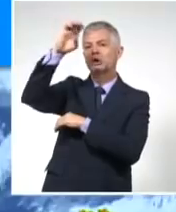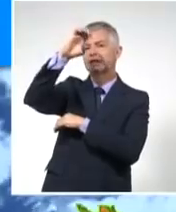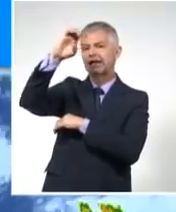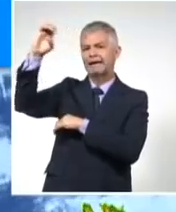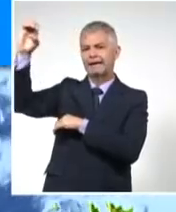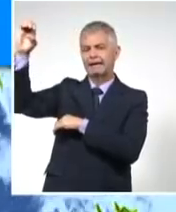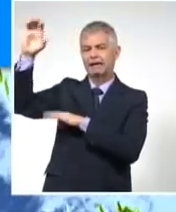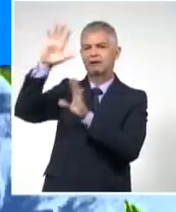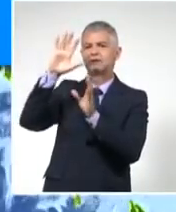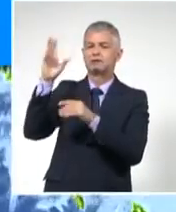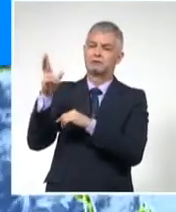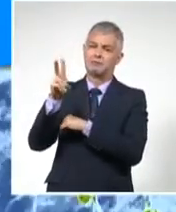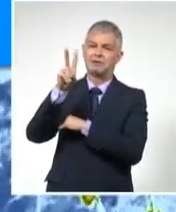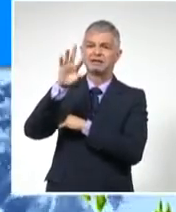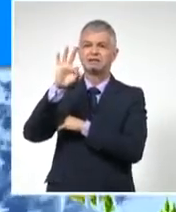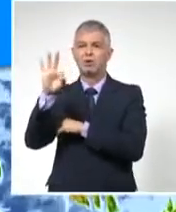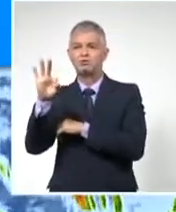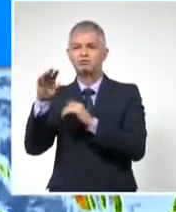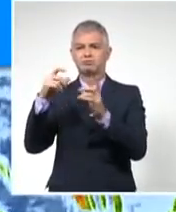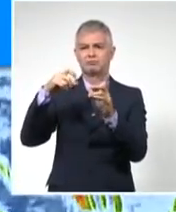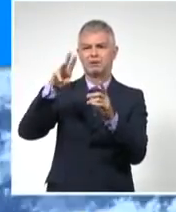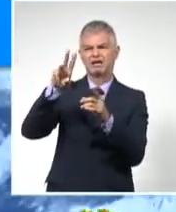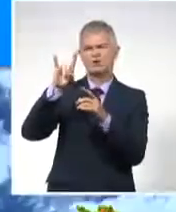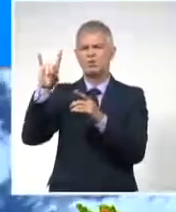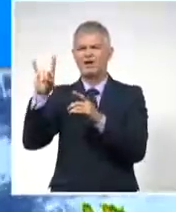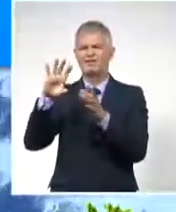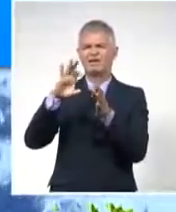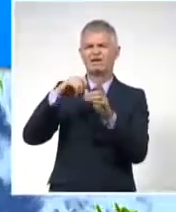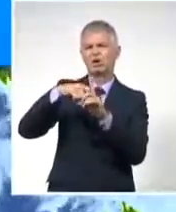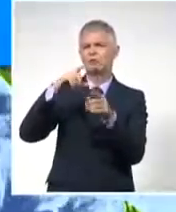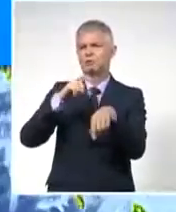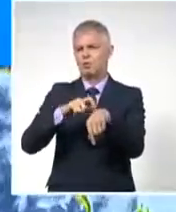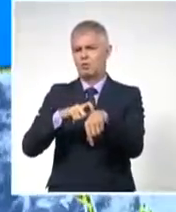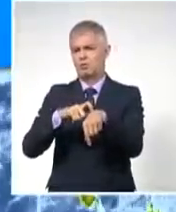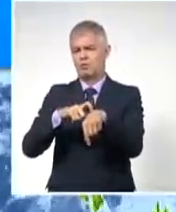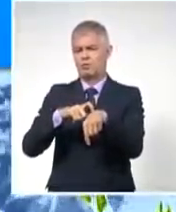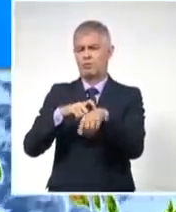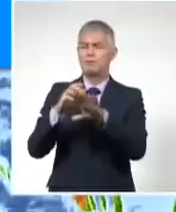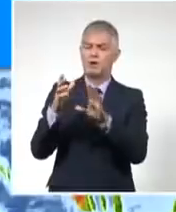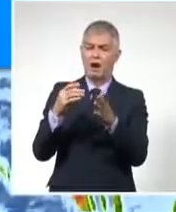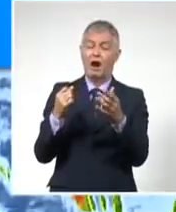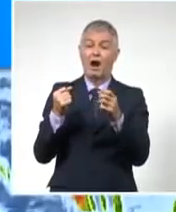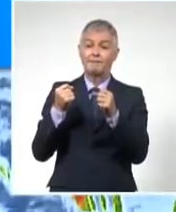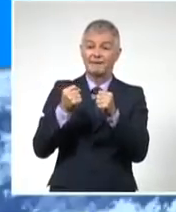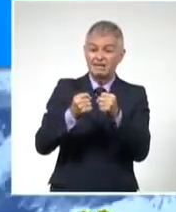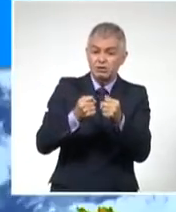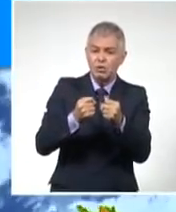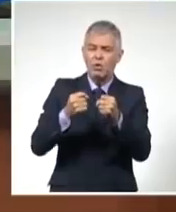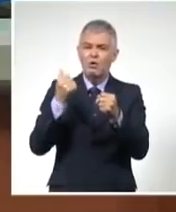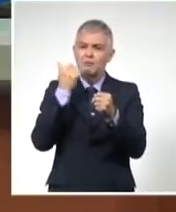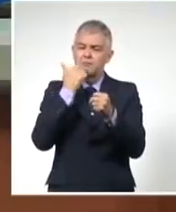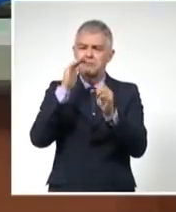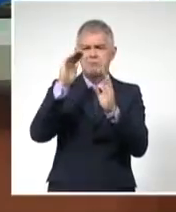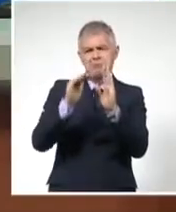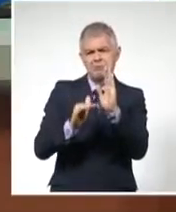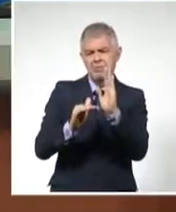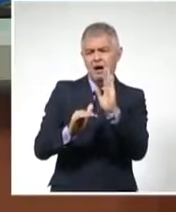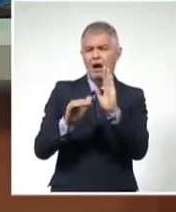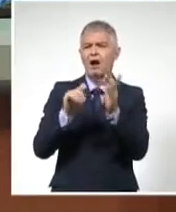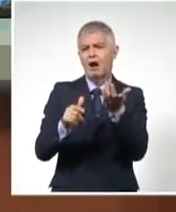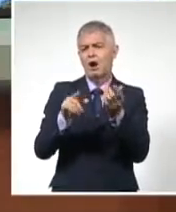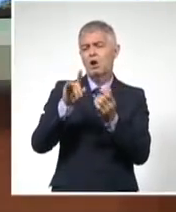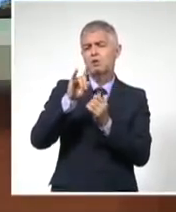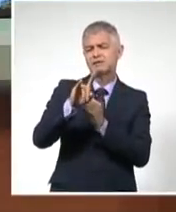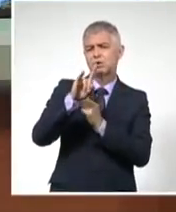hora. Aceleró un poco su velocidad de traslación cuando salió de Cuba. La presión ha seguido bajando, es de